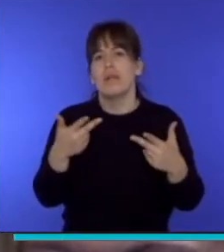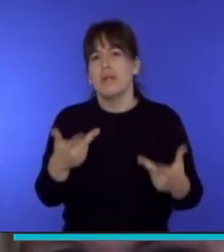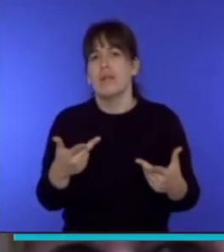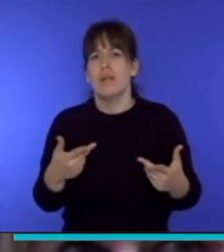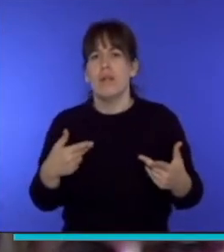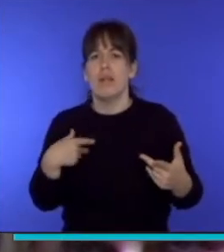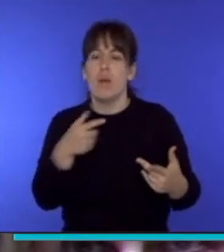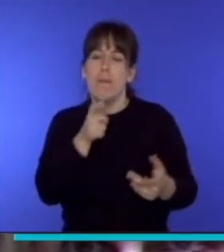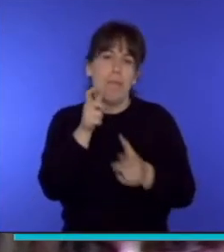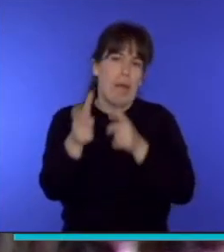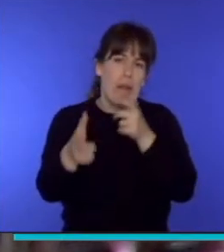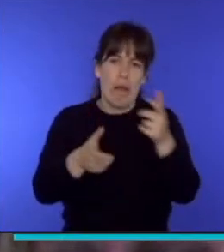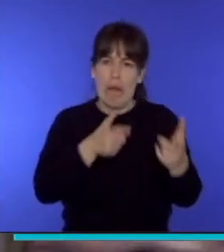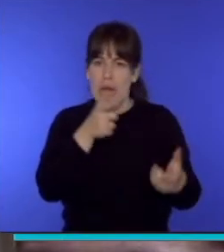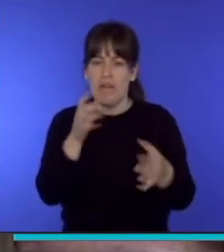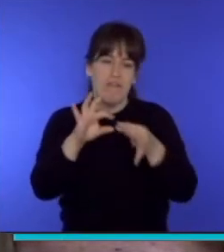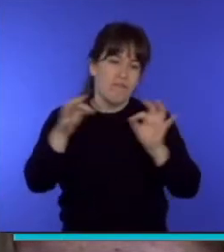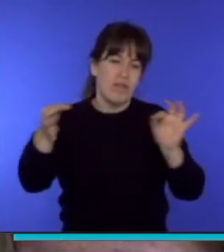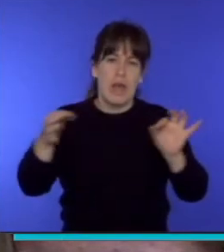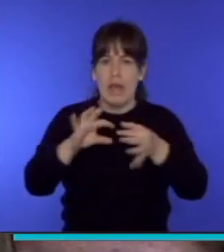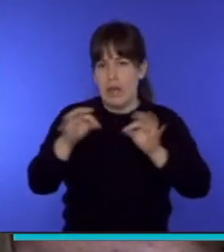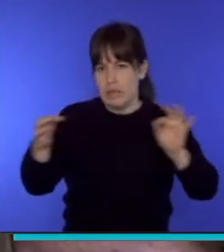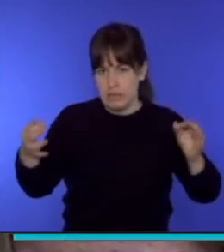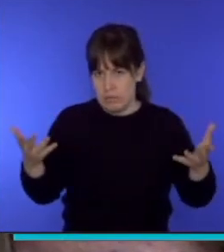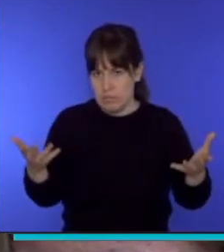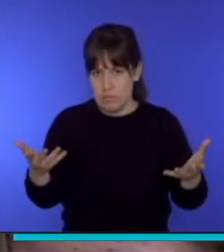tiran palabras o frases,